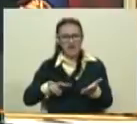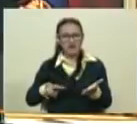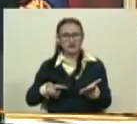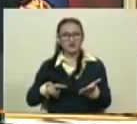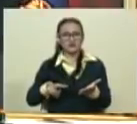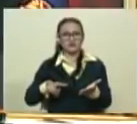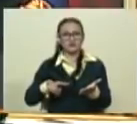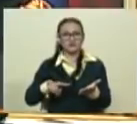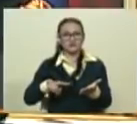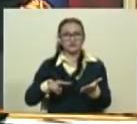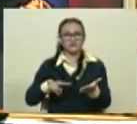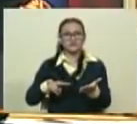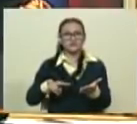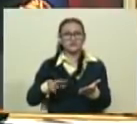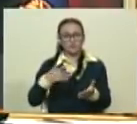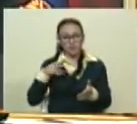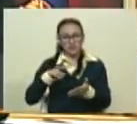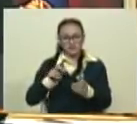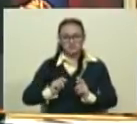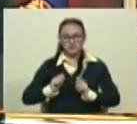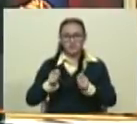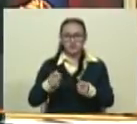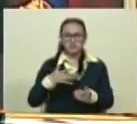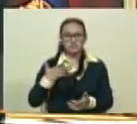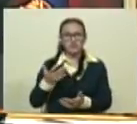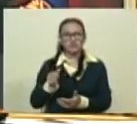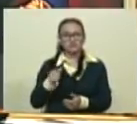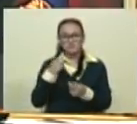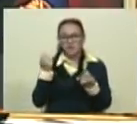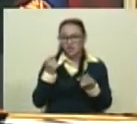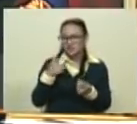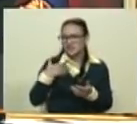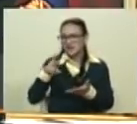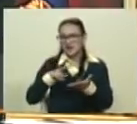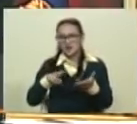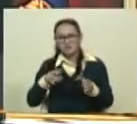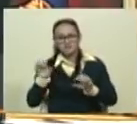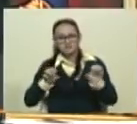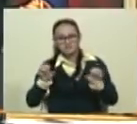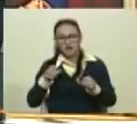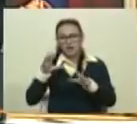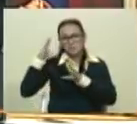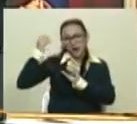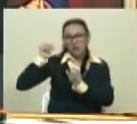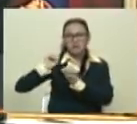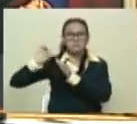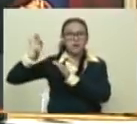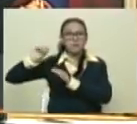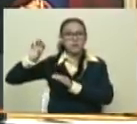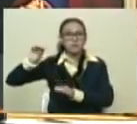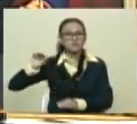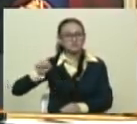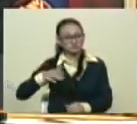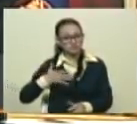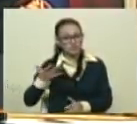podemos entregársela, compañeros, a los periodistas y mandársela a las embajadas. Aquí